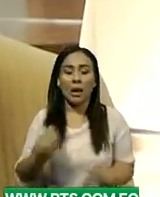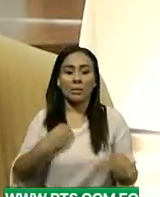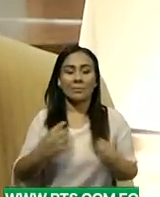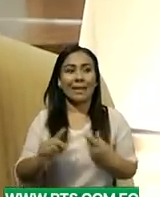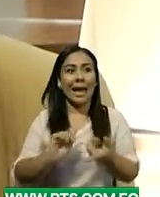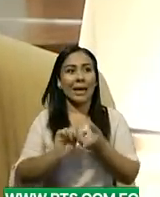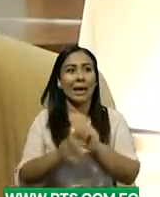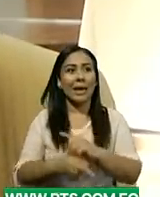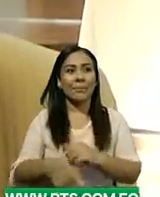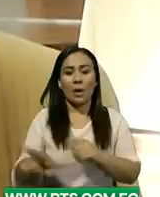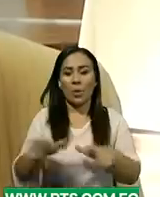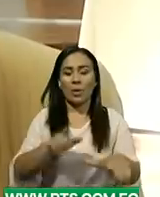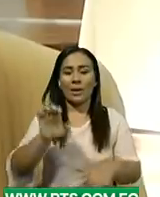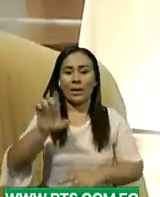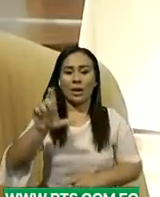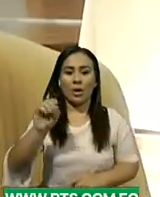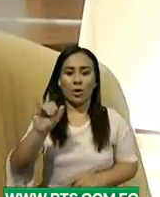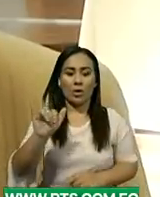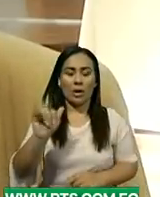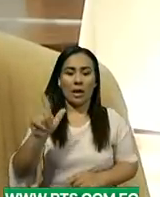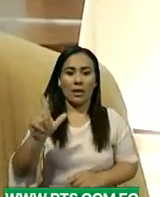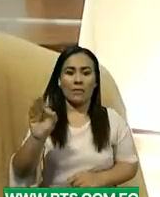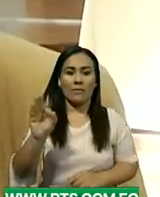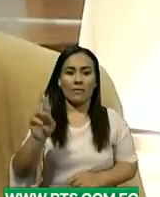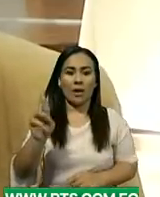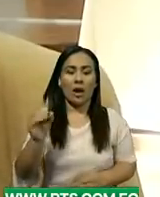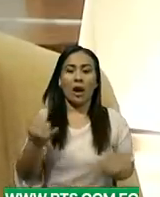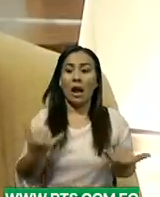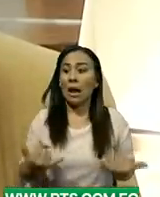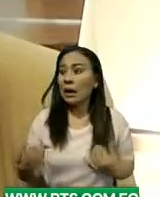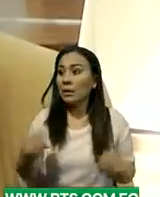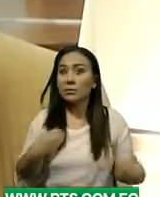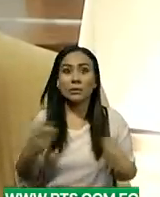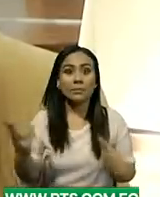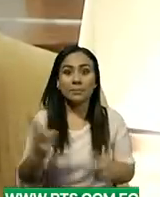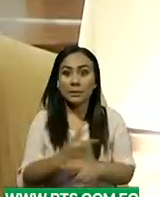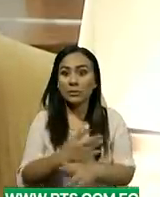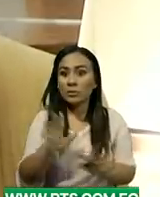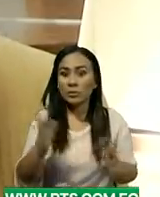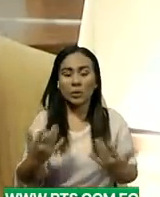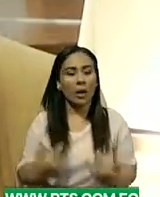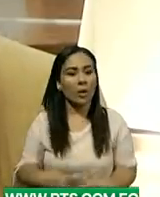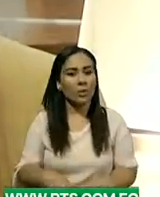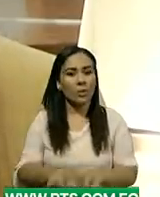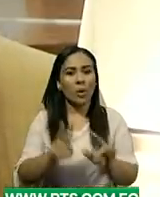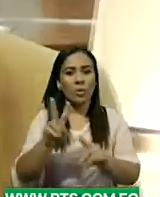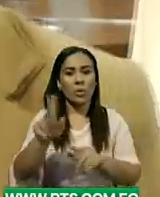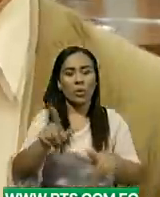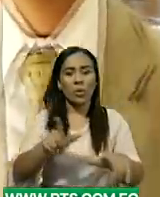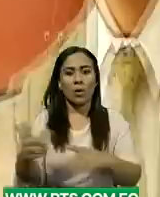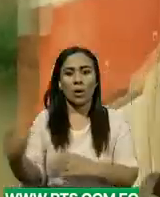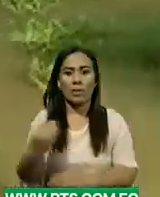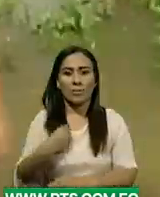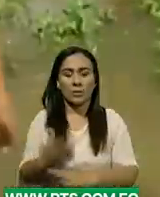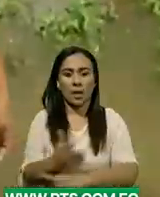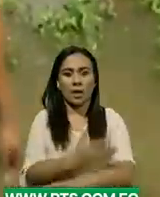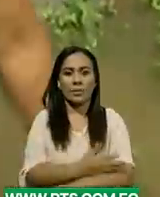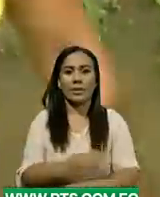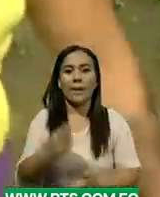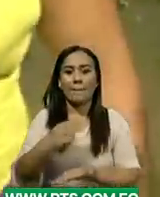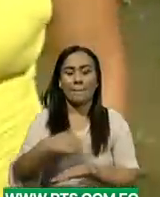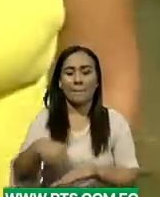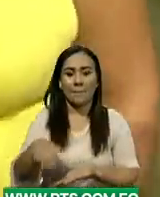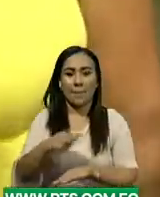tendría que cambiar el Eloy Alfaro, pero por ahora no hay ninguna alerta, solamente los dos cantones que habíamos nombrado. En